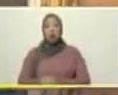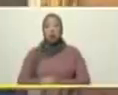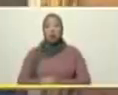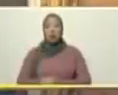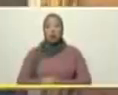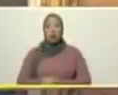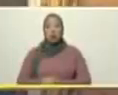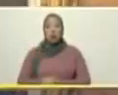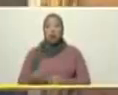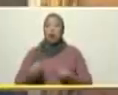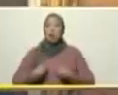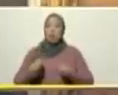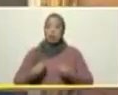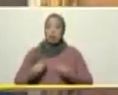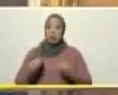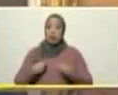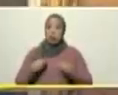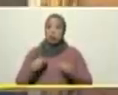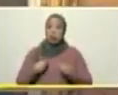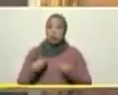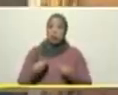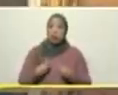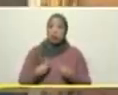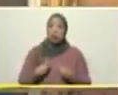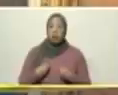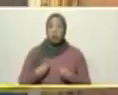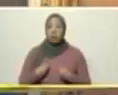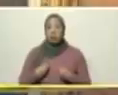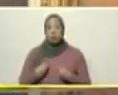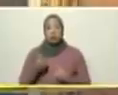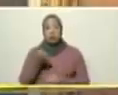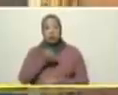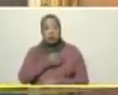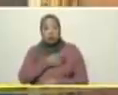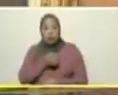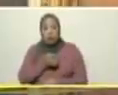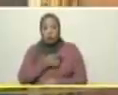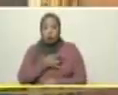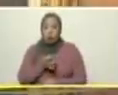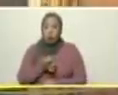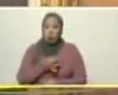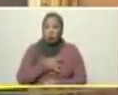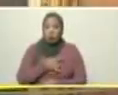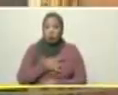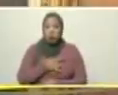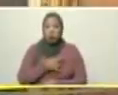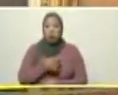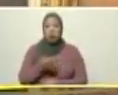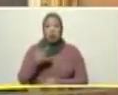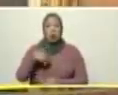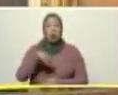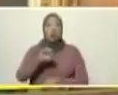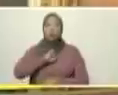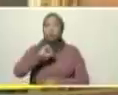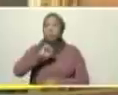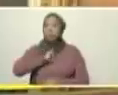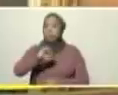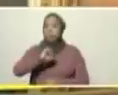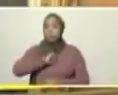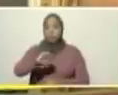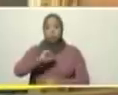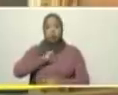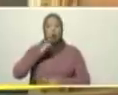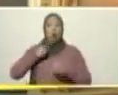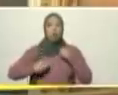nos tocó vivir hora de dolor, de mucha angustia, de mucha